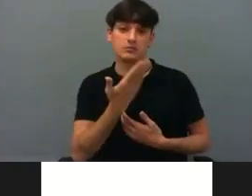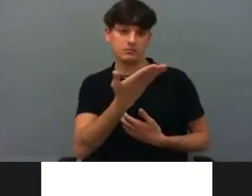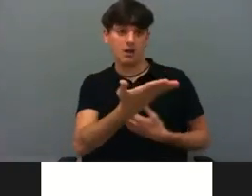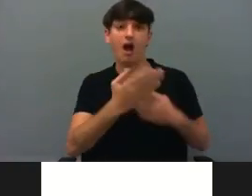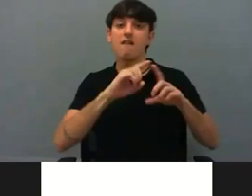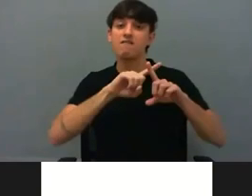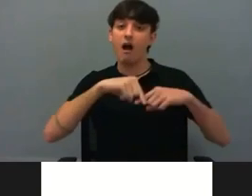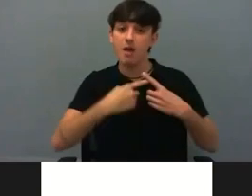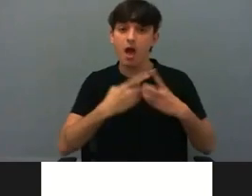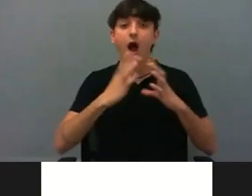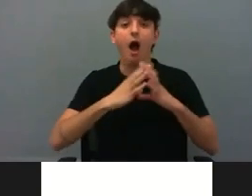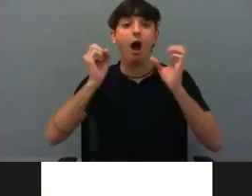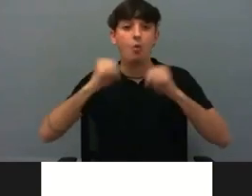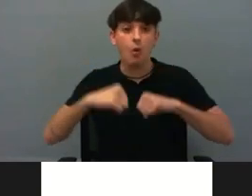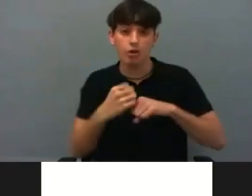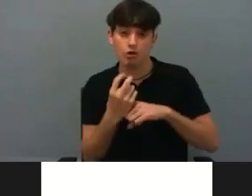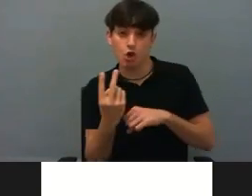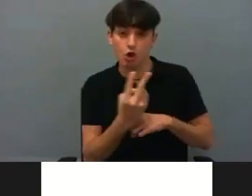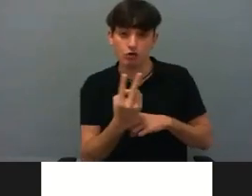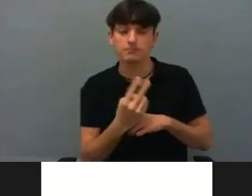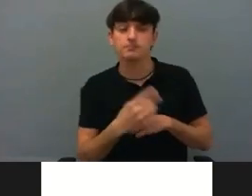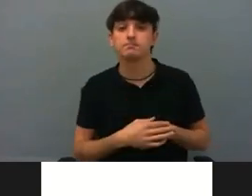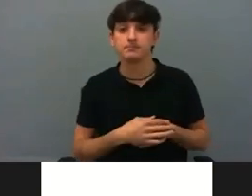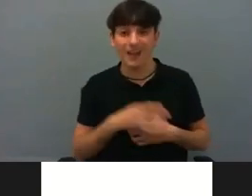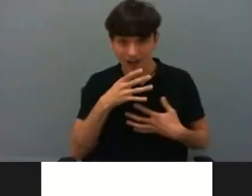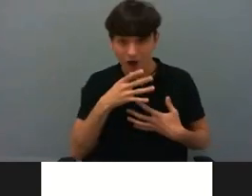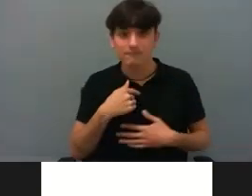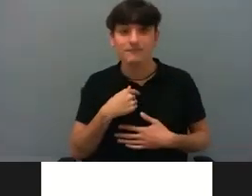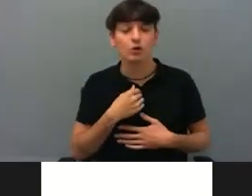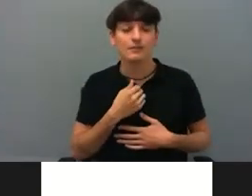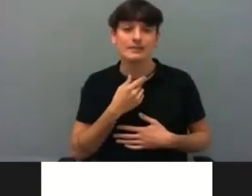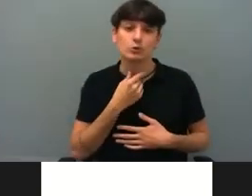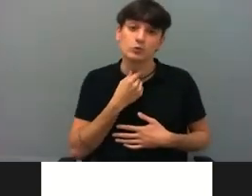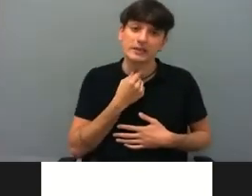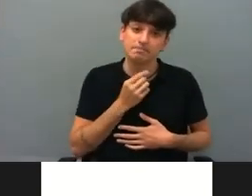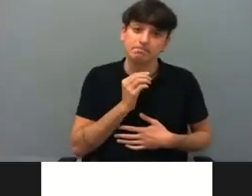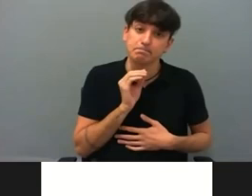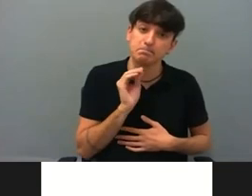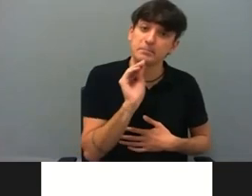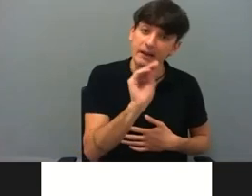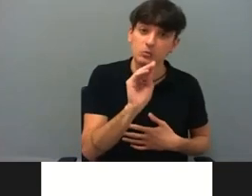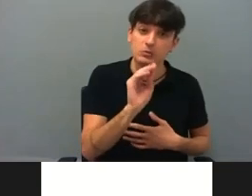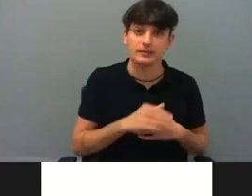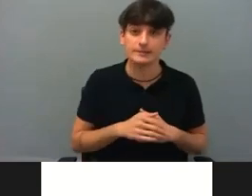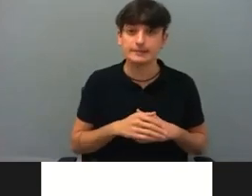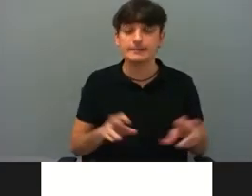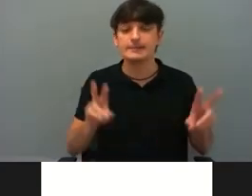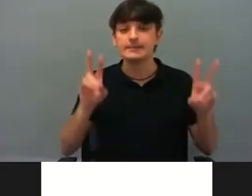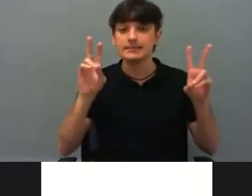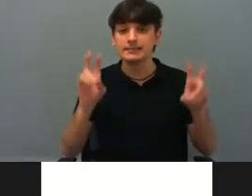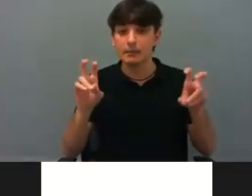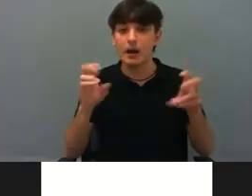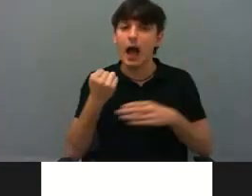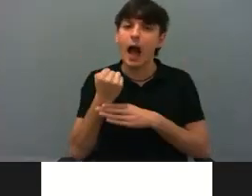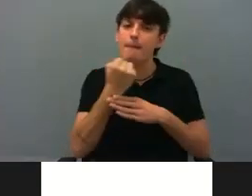acordaste. Y ahora a mí me gustaría preguntarte, has puesto de relieve la importancia